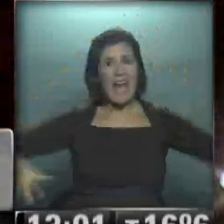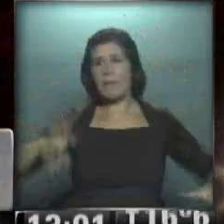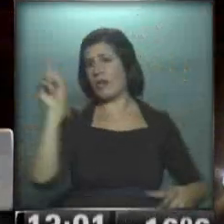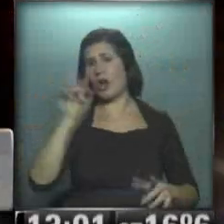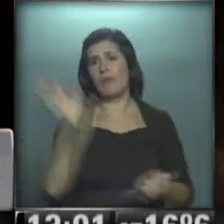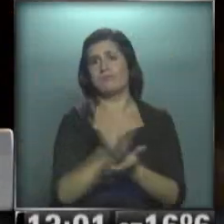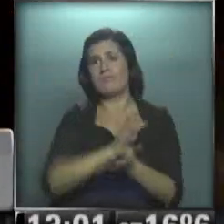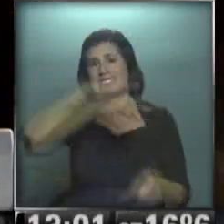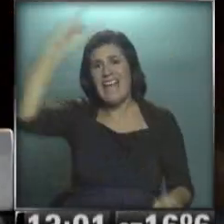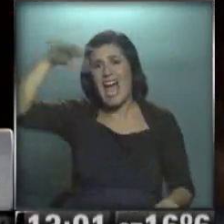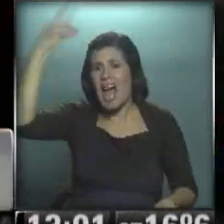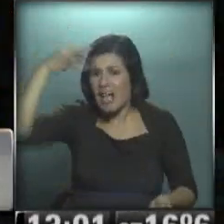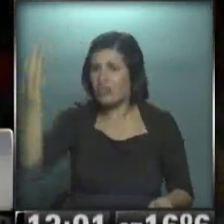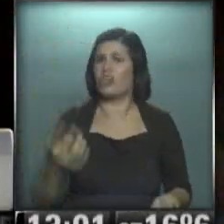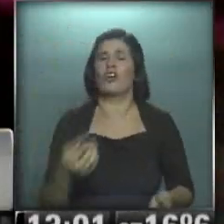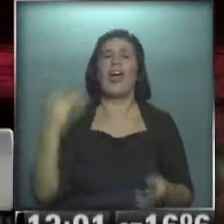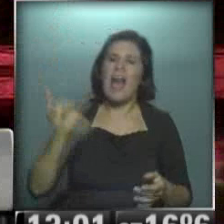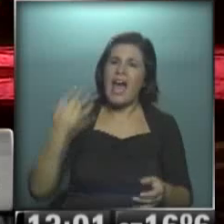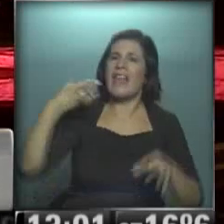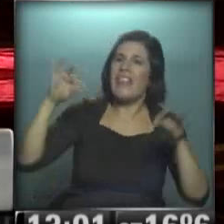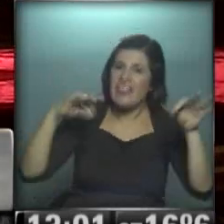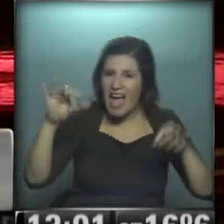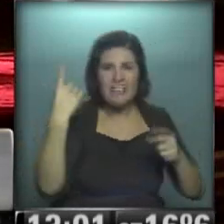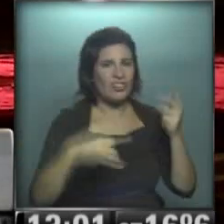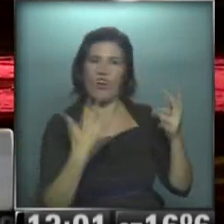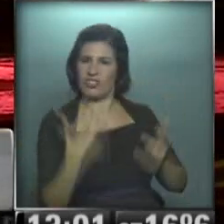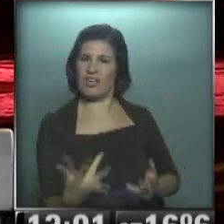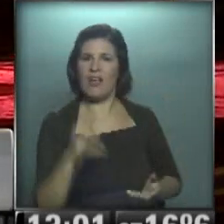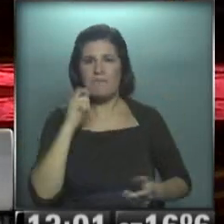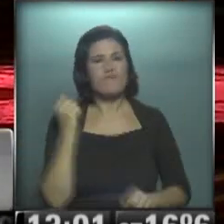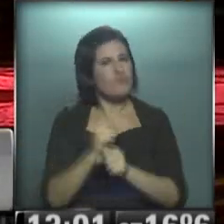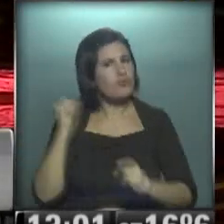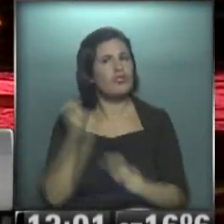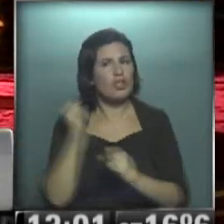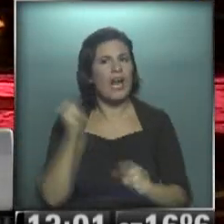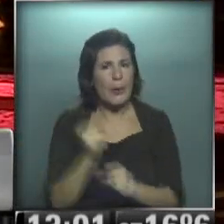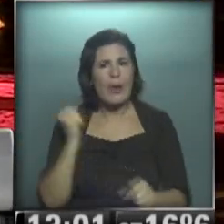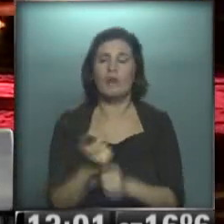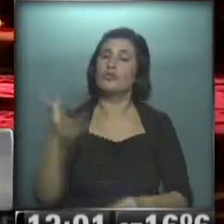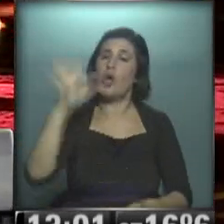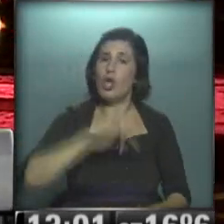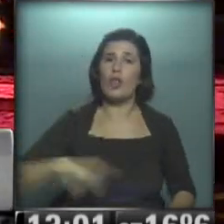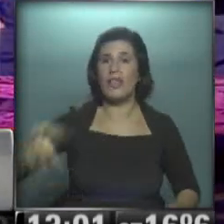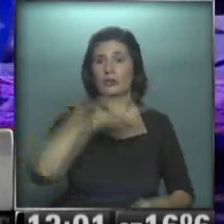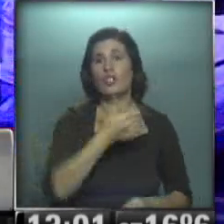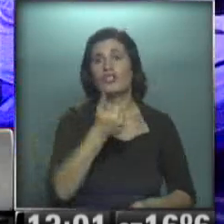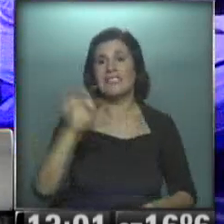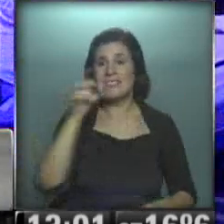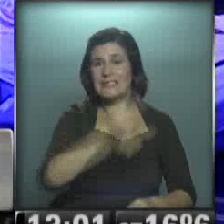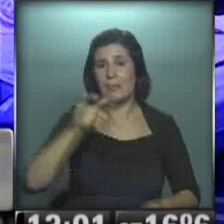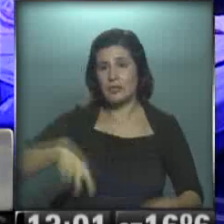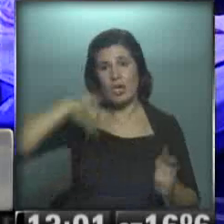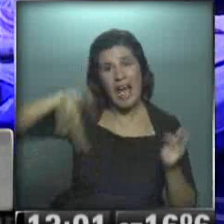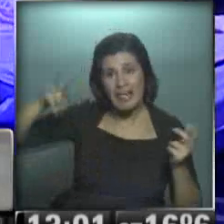un teatro, es muy cuidado en sus detalles, etcétera. Mucho trabajo que va ahí. Para cada función somos 60 artistas,